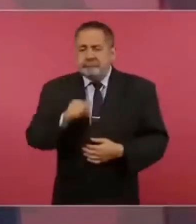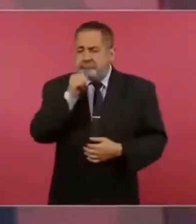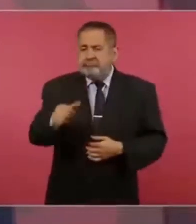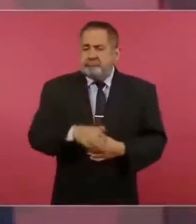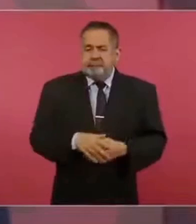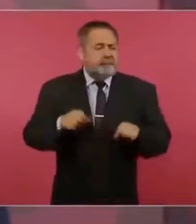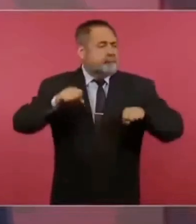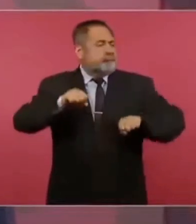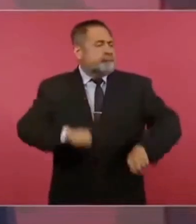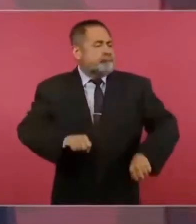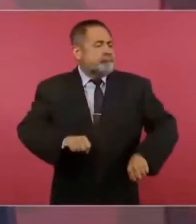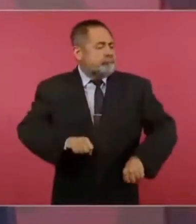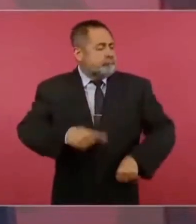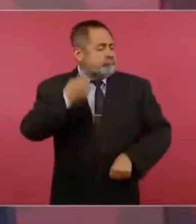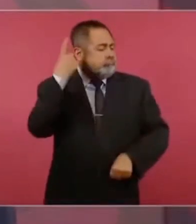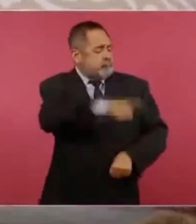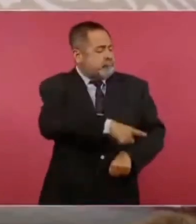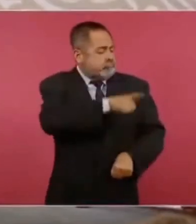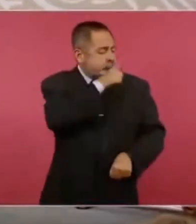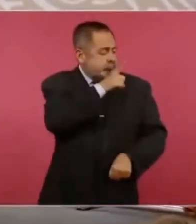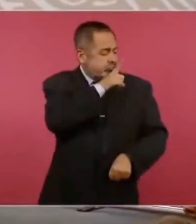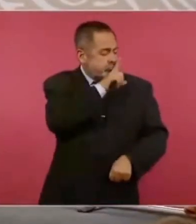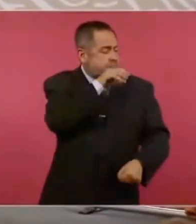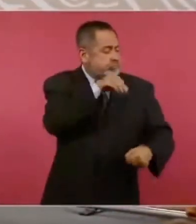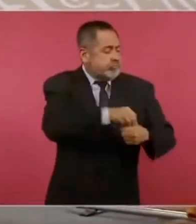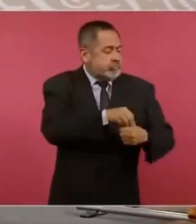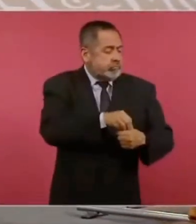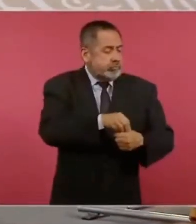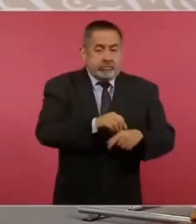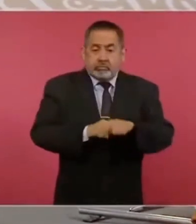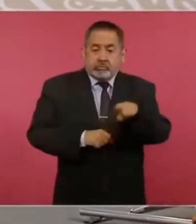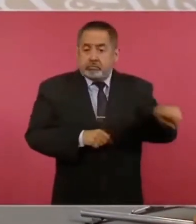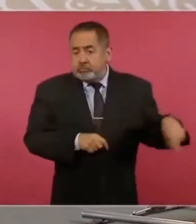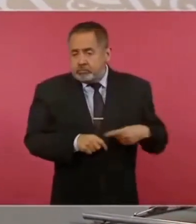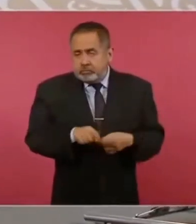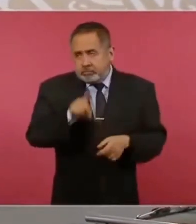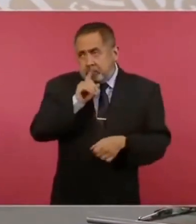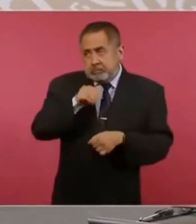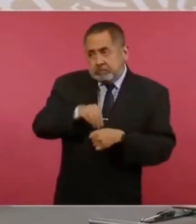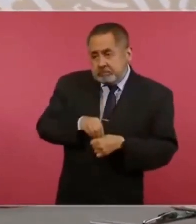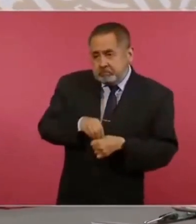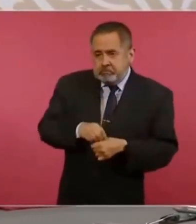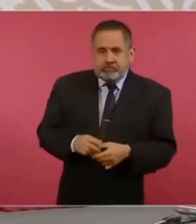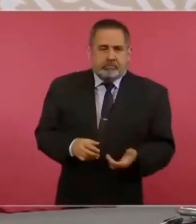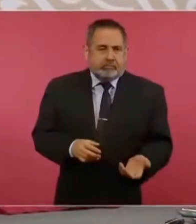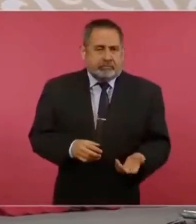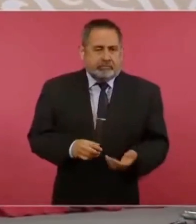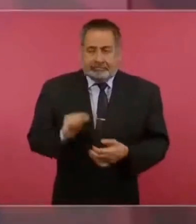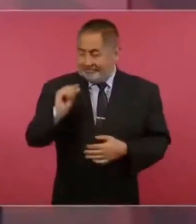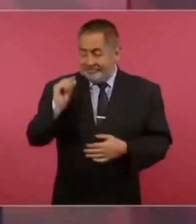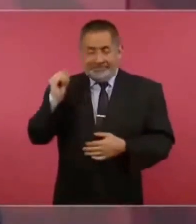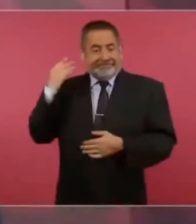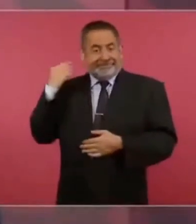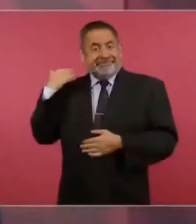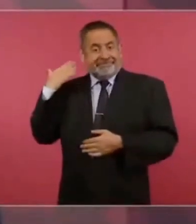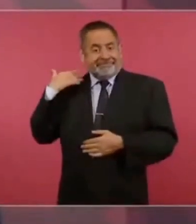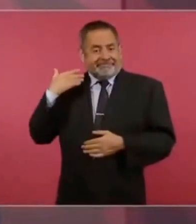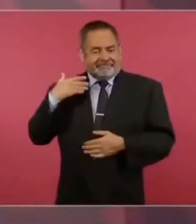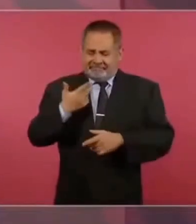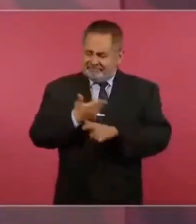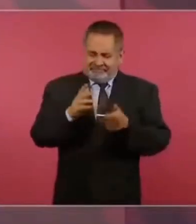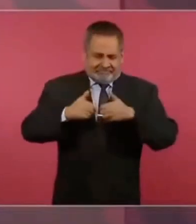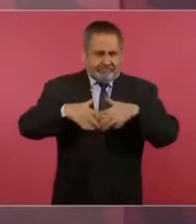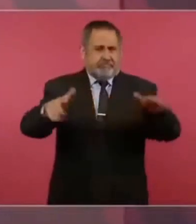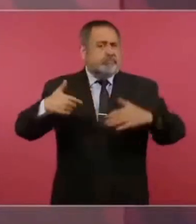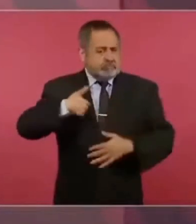el autoritarismo que prevalecía. Pero hasta hace poco